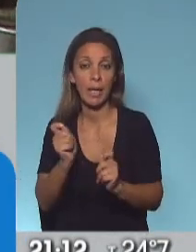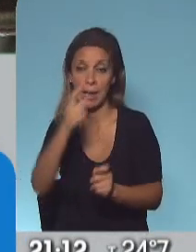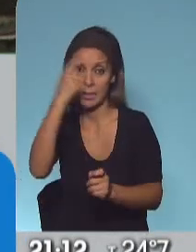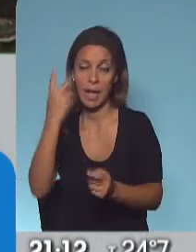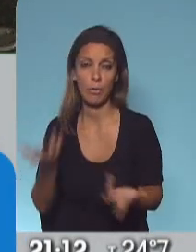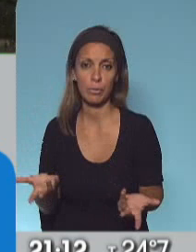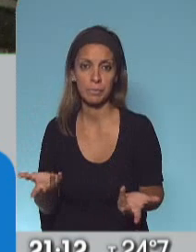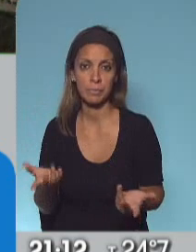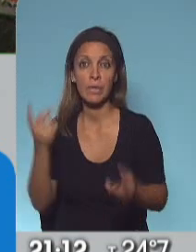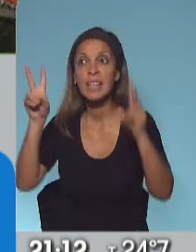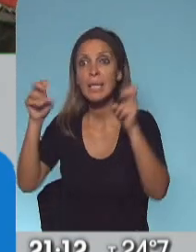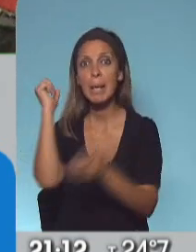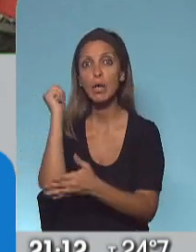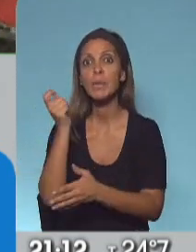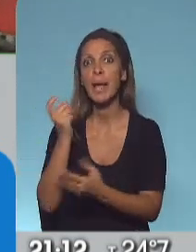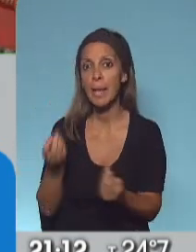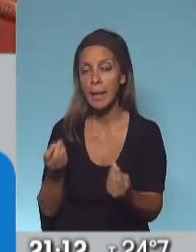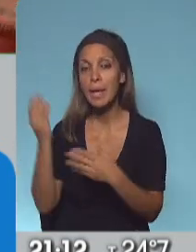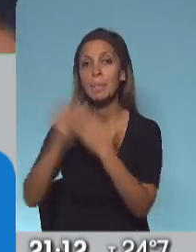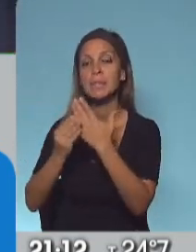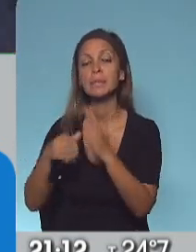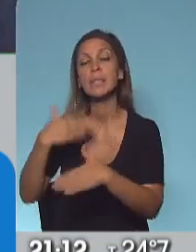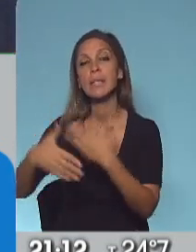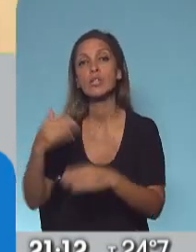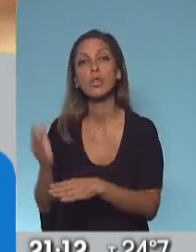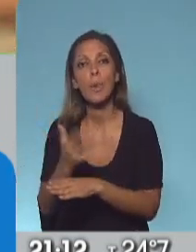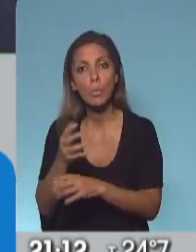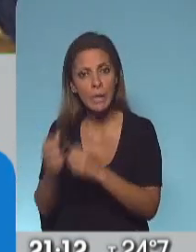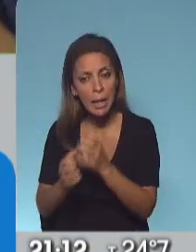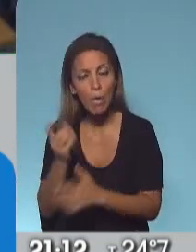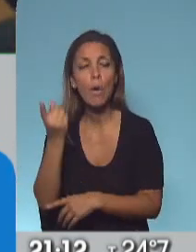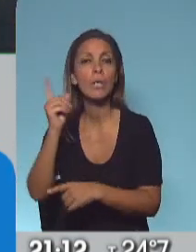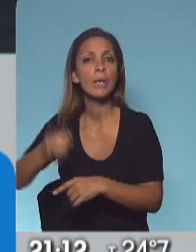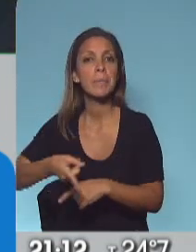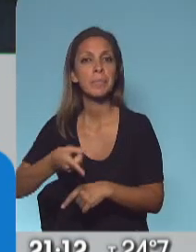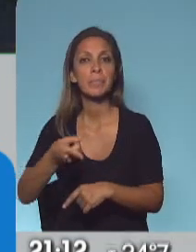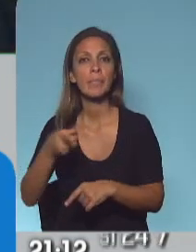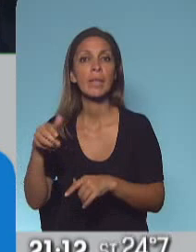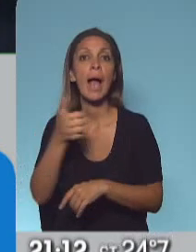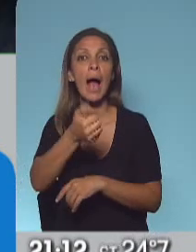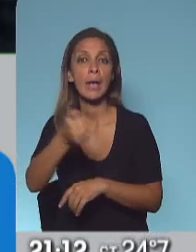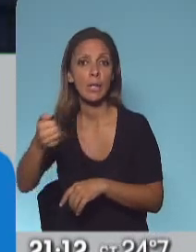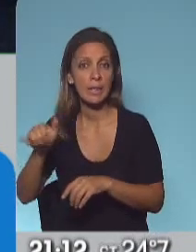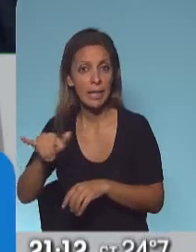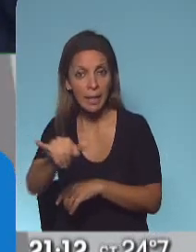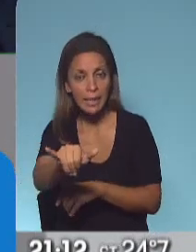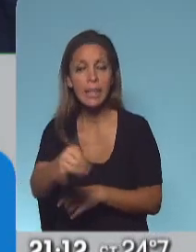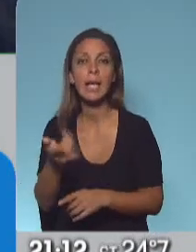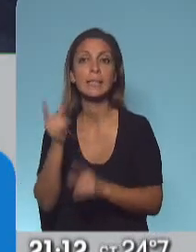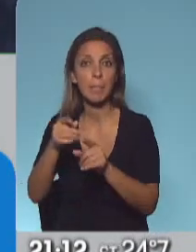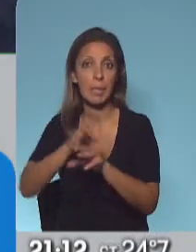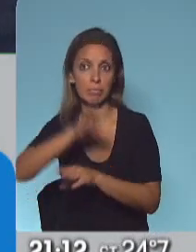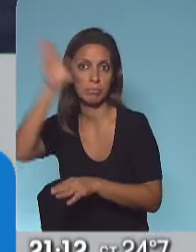en lo económico. Bueno, vos tenés al Ministerio de Desarrollo Productivo, tenés a las aerolíneas argentinas a buscar en su momento a